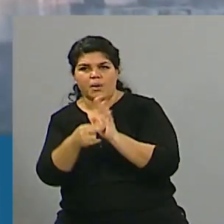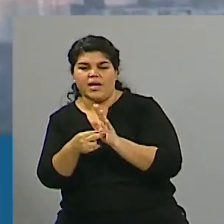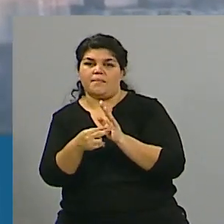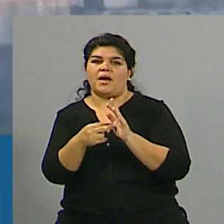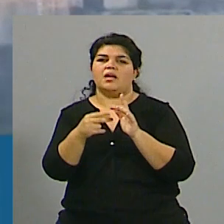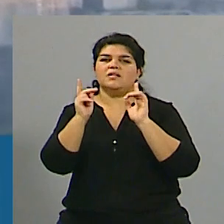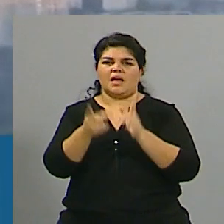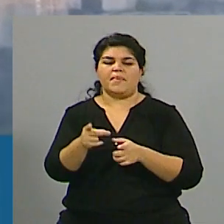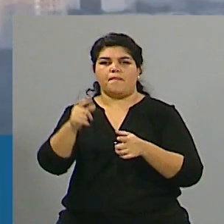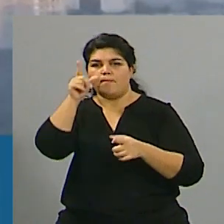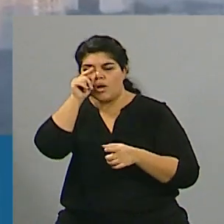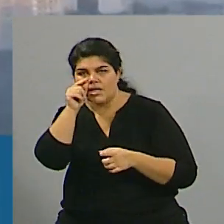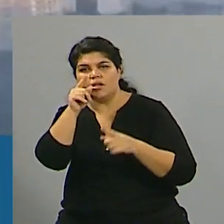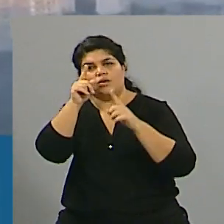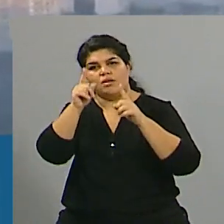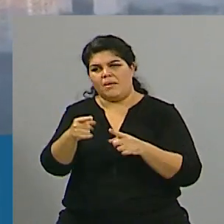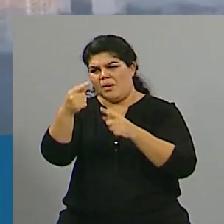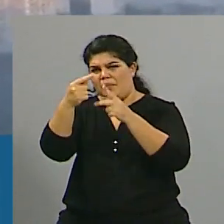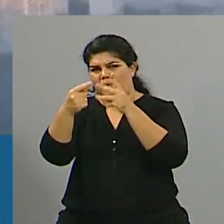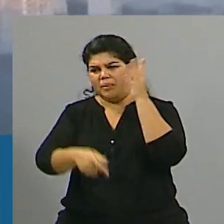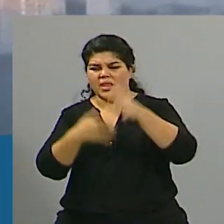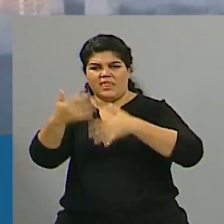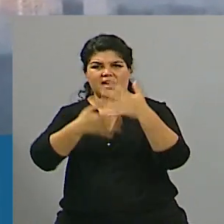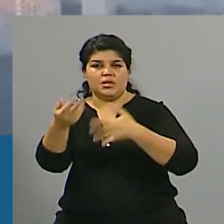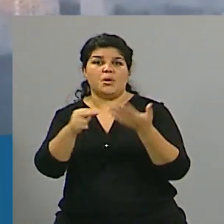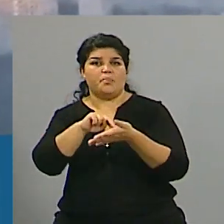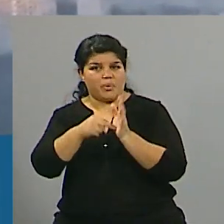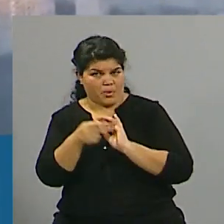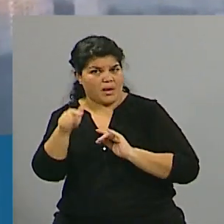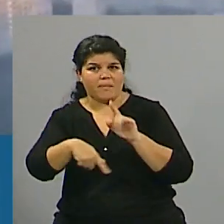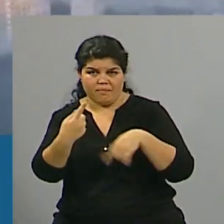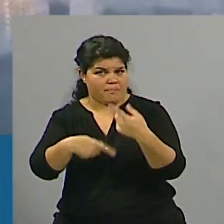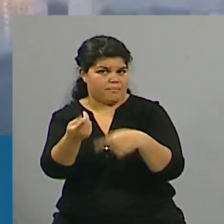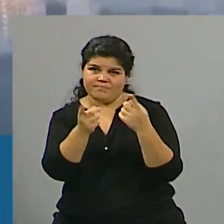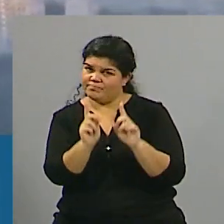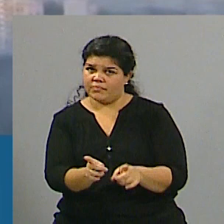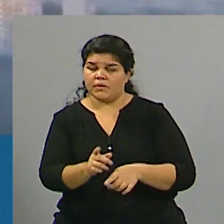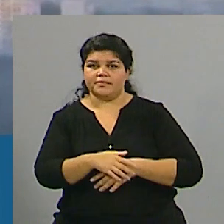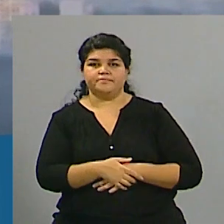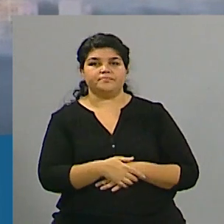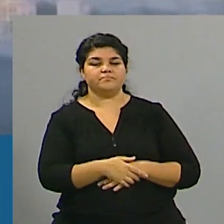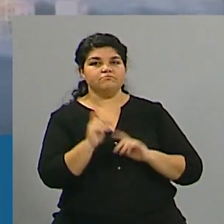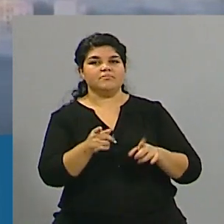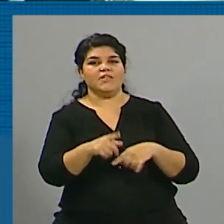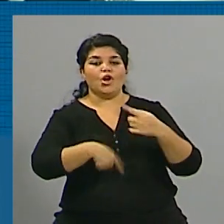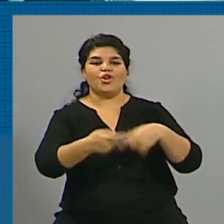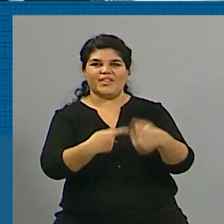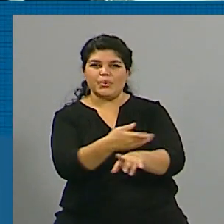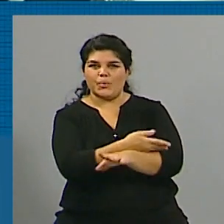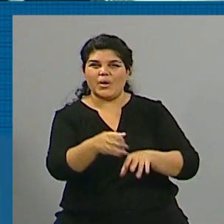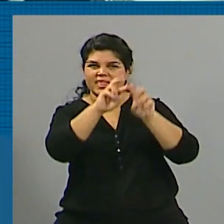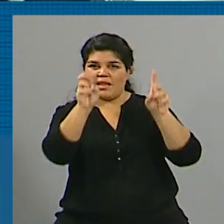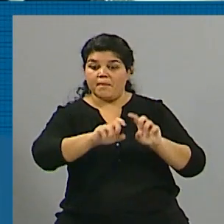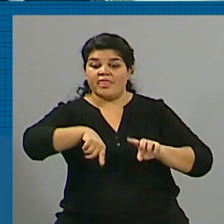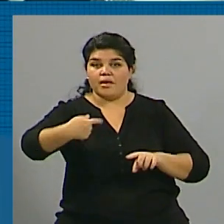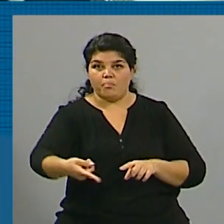lo que es el conflicto y cómo se ha desarrollado. Bueno, vamos a seguir hablando de esto, Augusto, porque nos tenemos que ir a una pausa, pero bueno, me